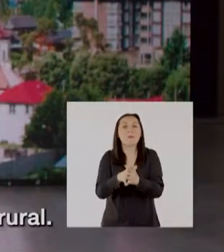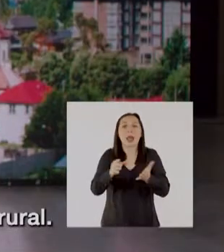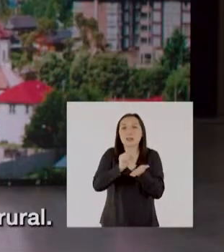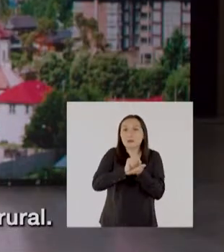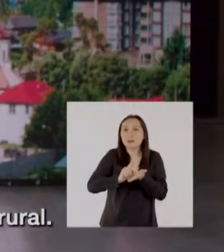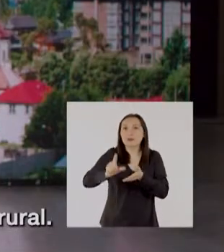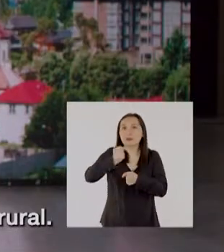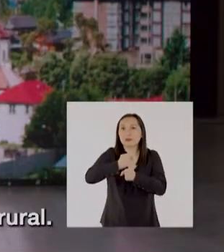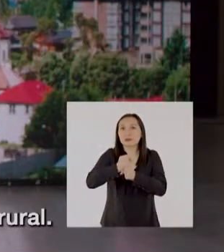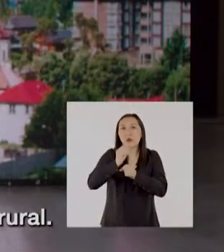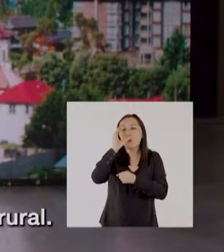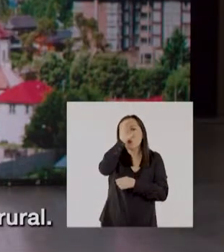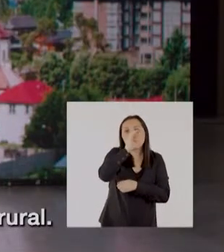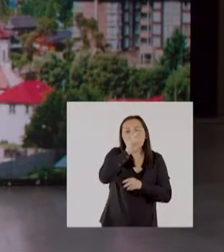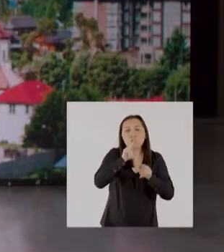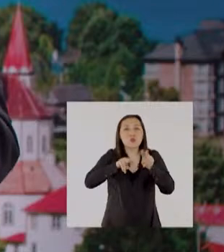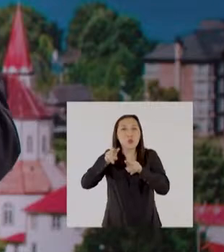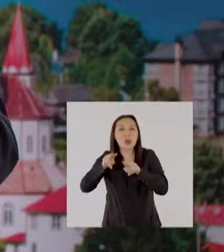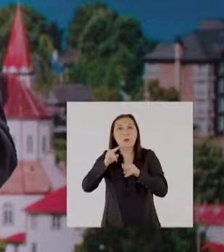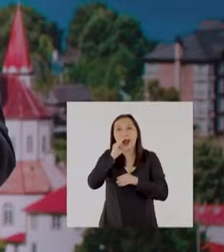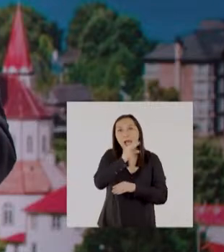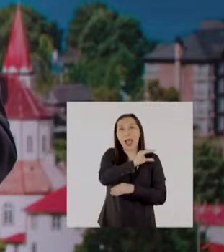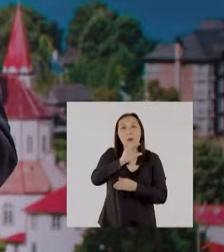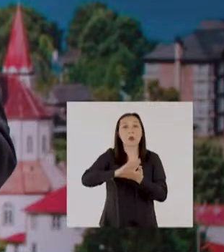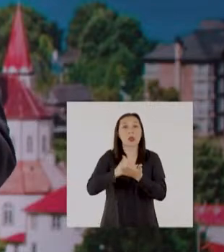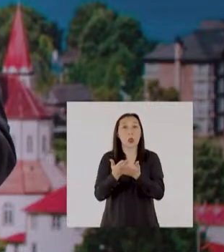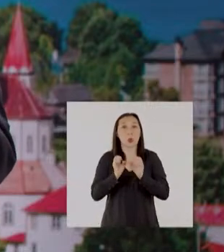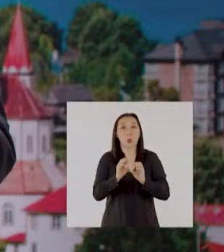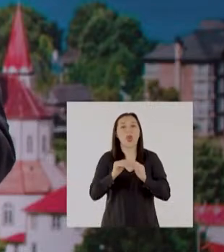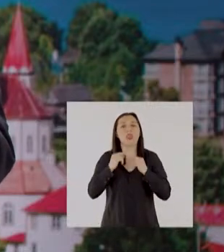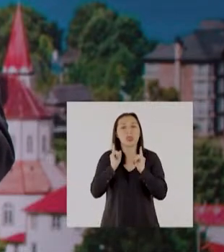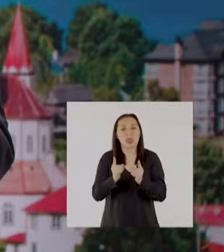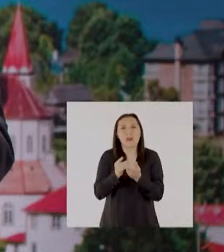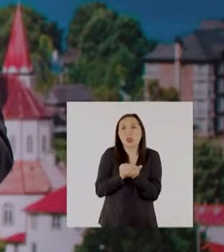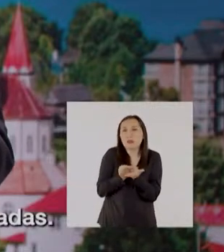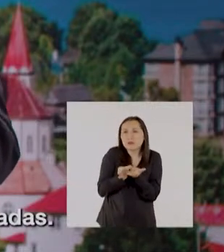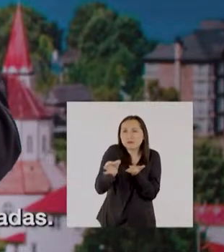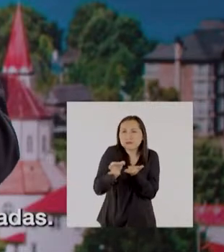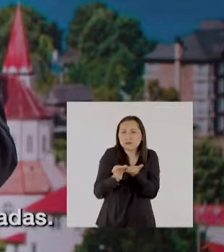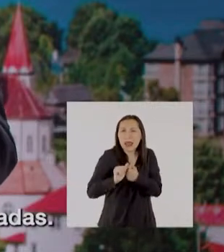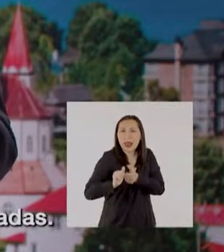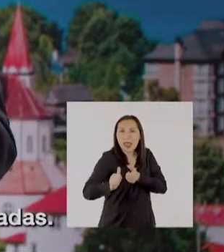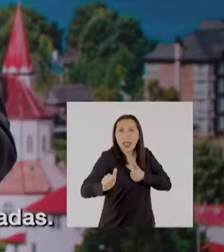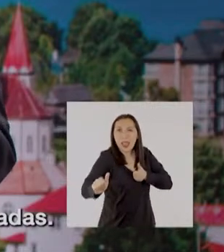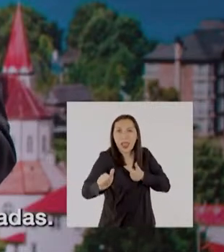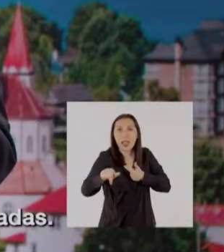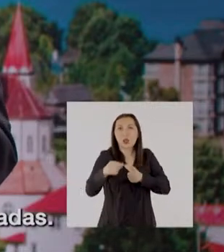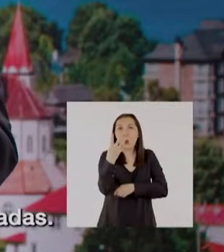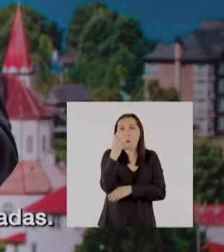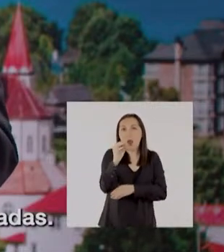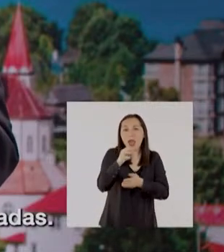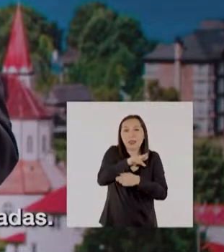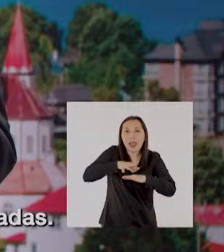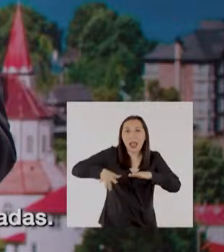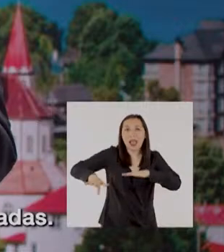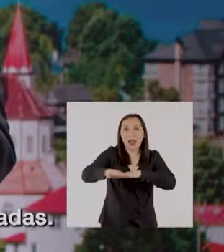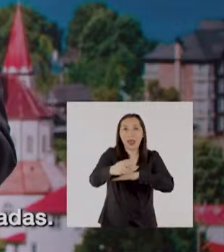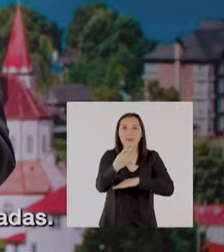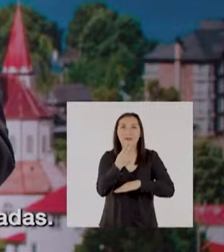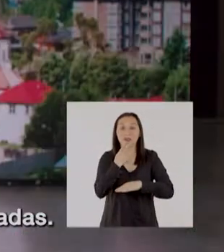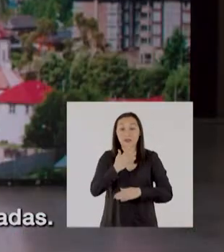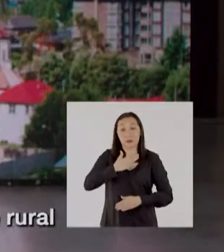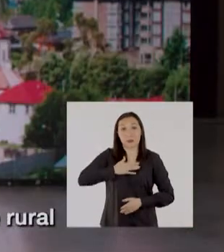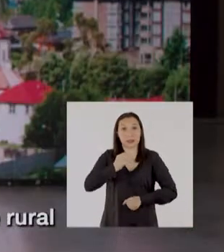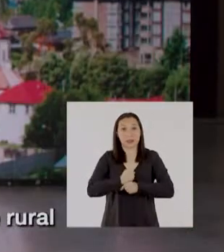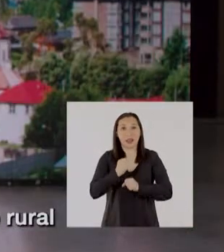emprendimientos ligados al turismo rural la salud y la educación deben llegar a los lugares más apartados de nuestras 40 islas habitadas